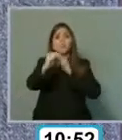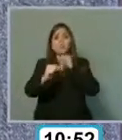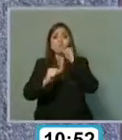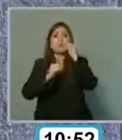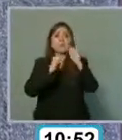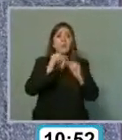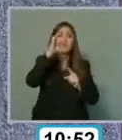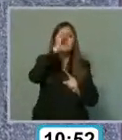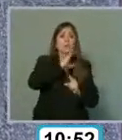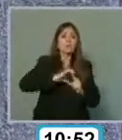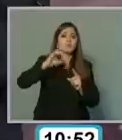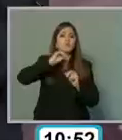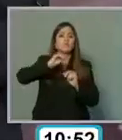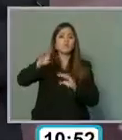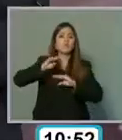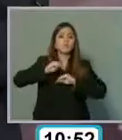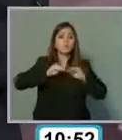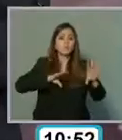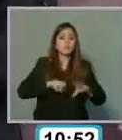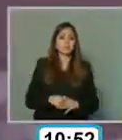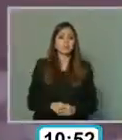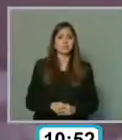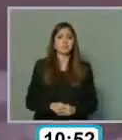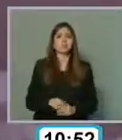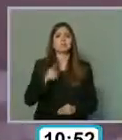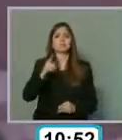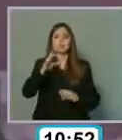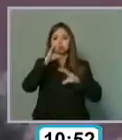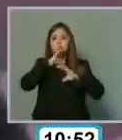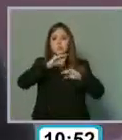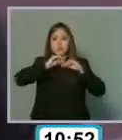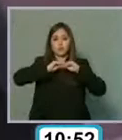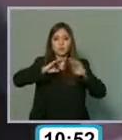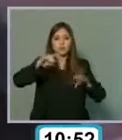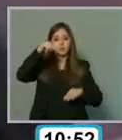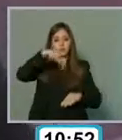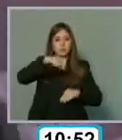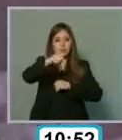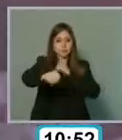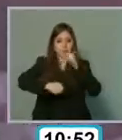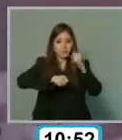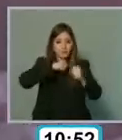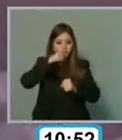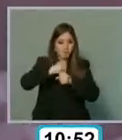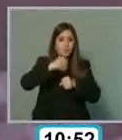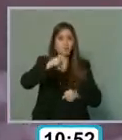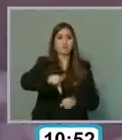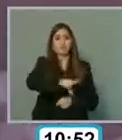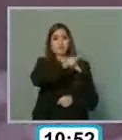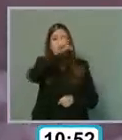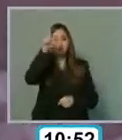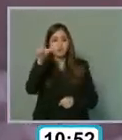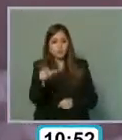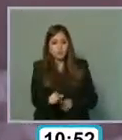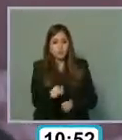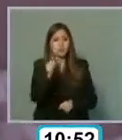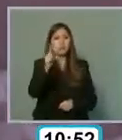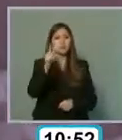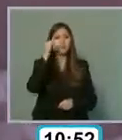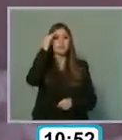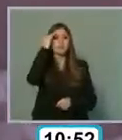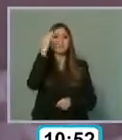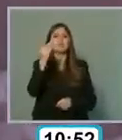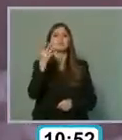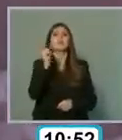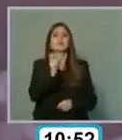tras sencillo. Sí, vamos a estar lanzando sencillos durante todo este año y para final de año a lo mejor vamos a tener ya, no a lo mejor, de hecho